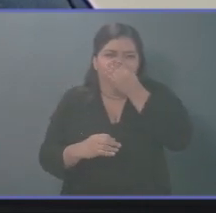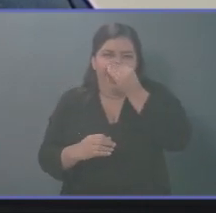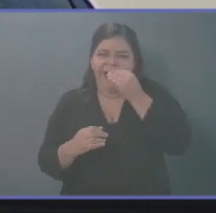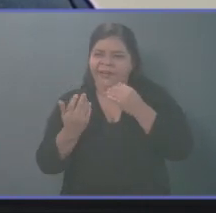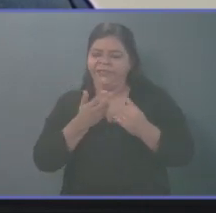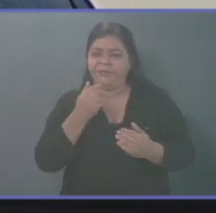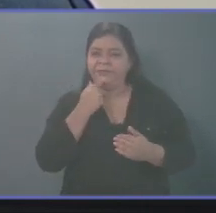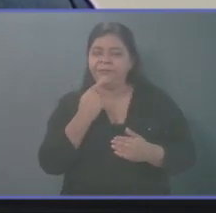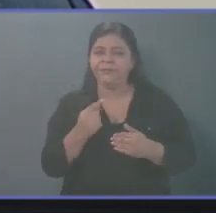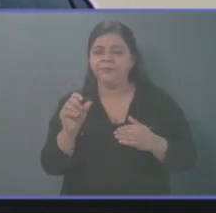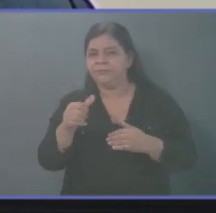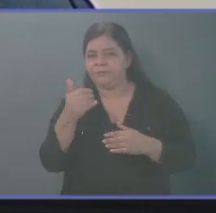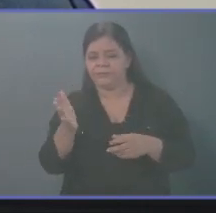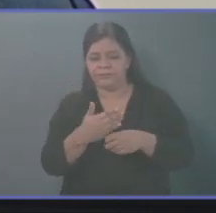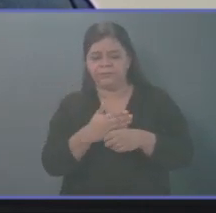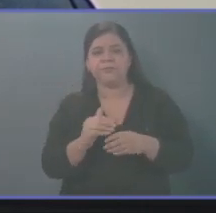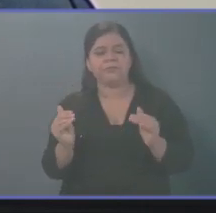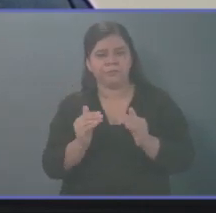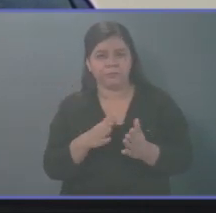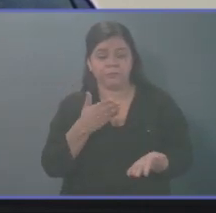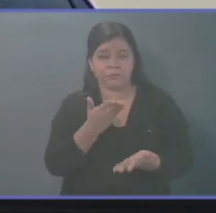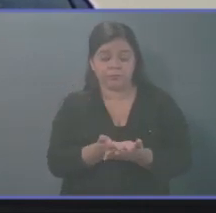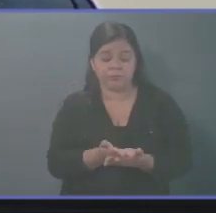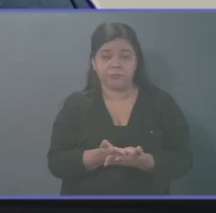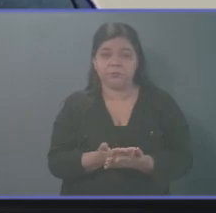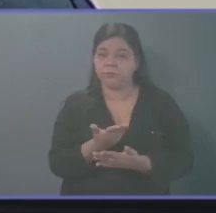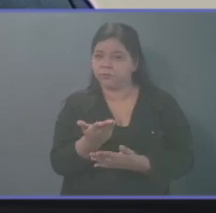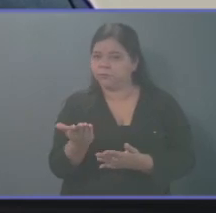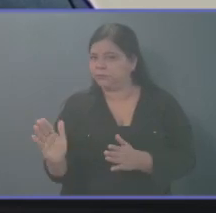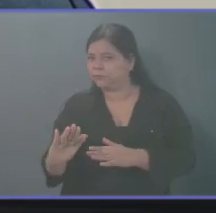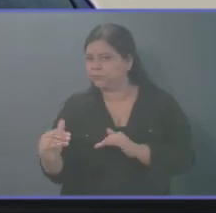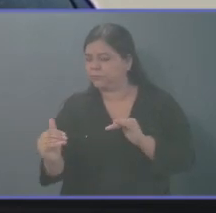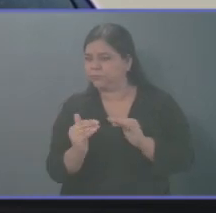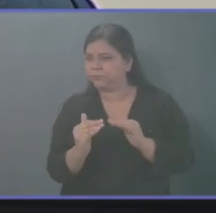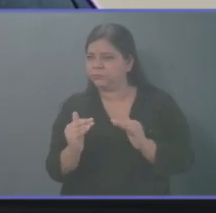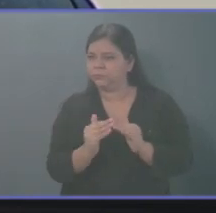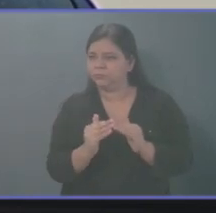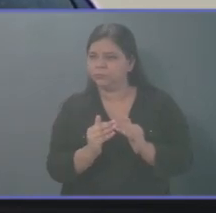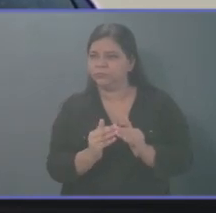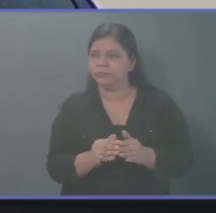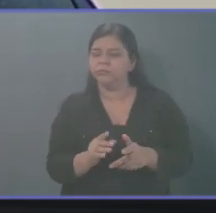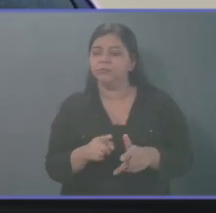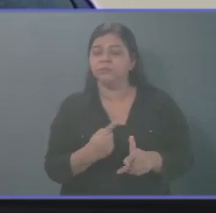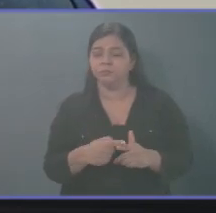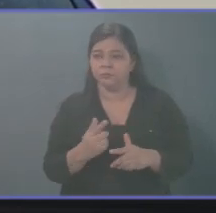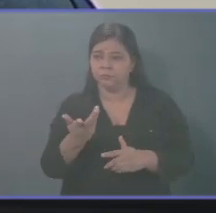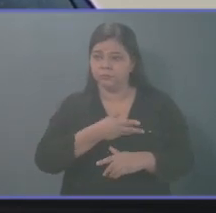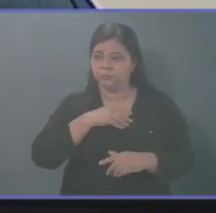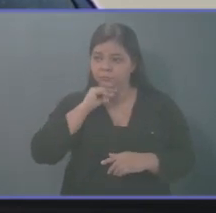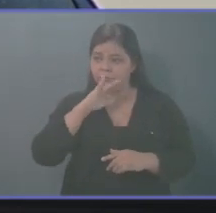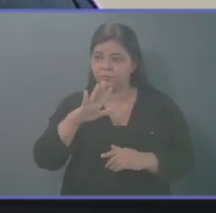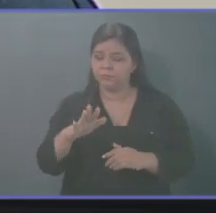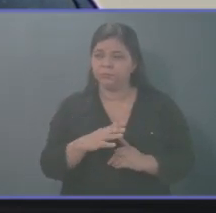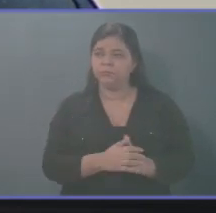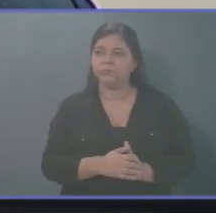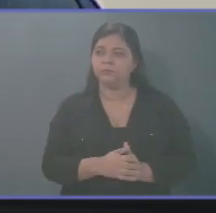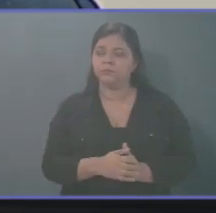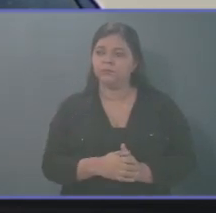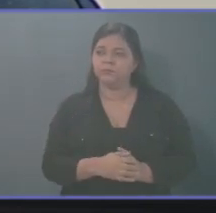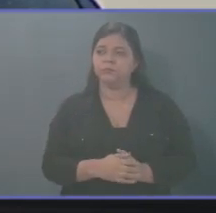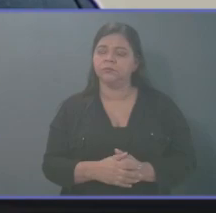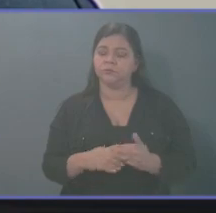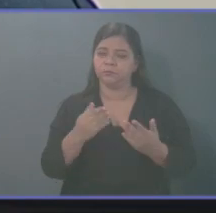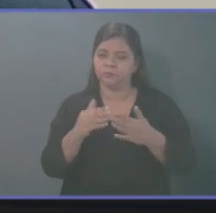También hay otros grupos parlamentarios que están proponiendo cosas parecidas. Entonces estamos hablando de